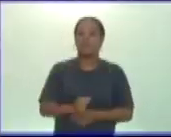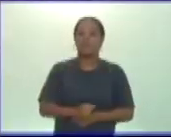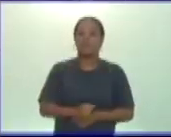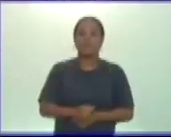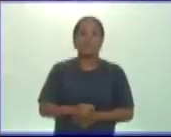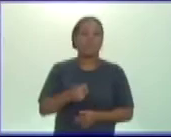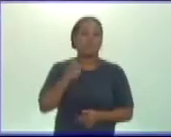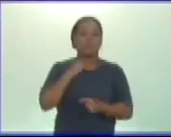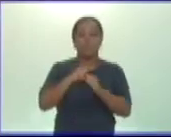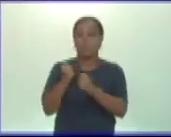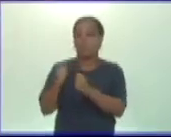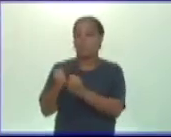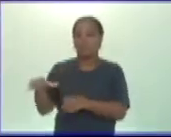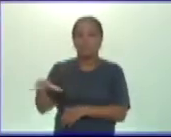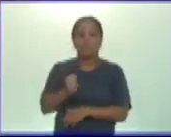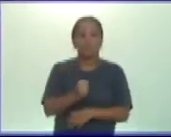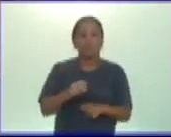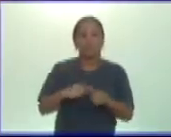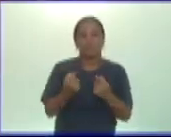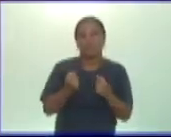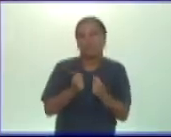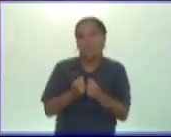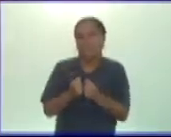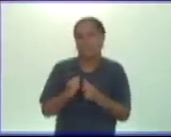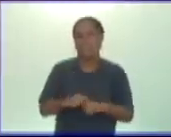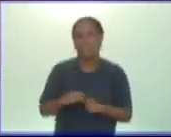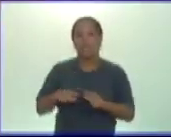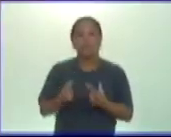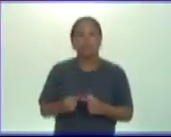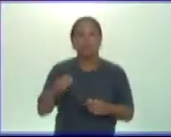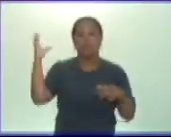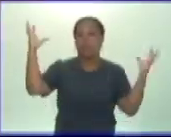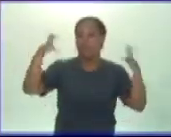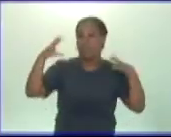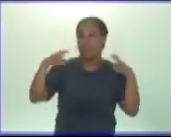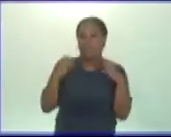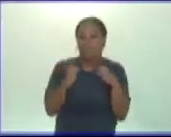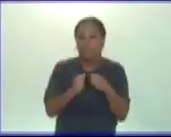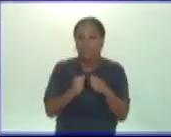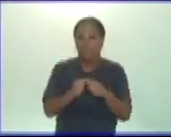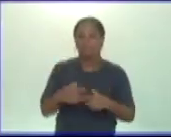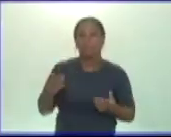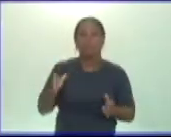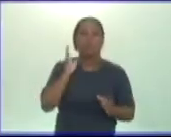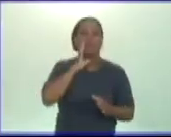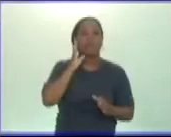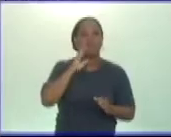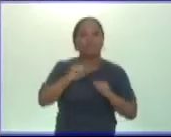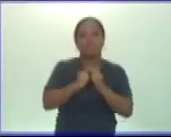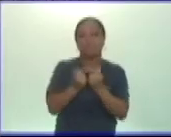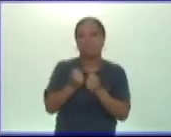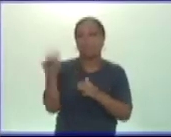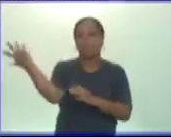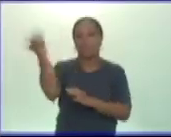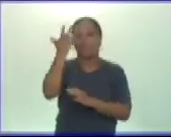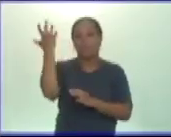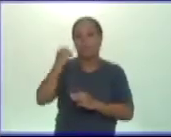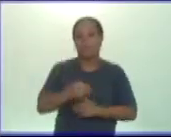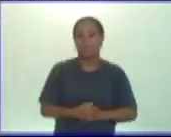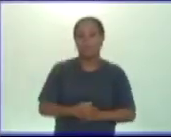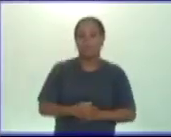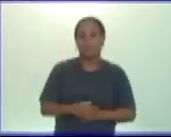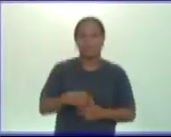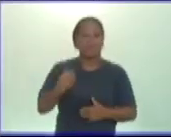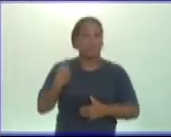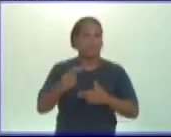todo, debido a su acidez. Por tanto, la lluvia ácida deteriora el medio ambiente. Efectos. Entre los efectos y las